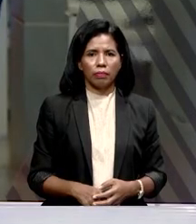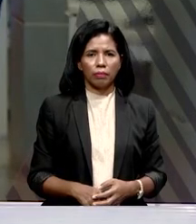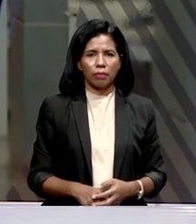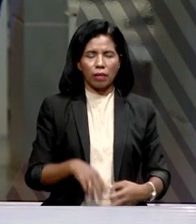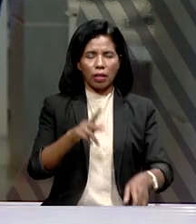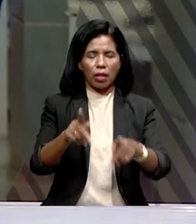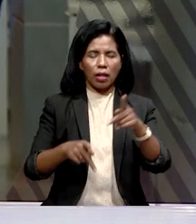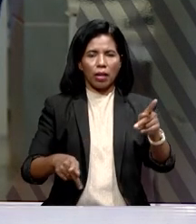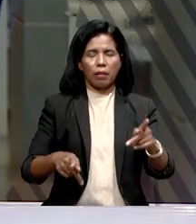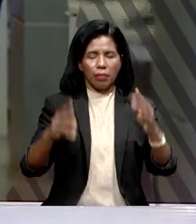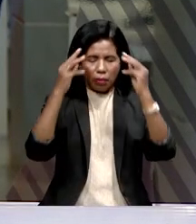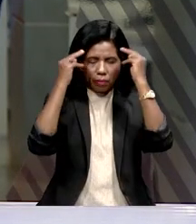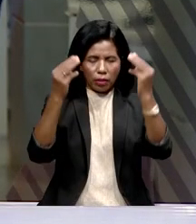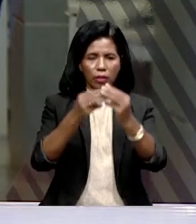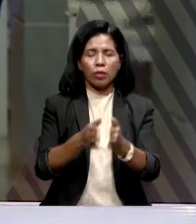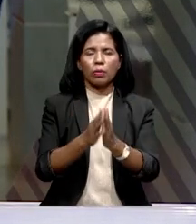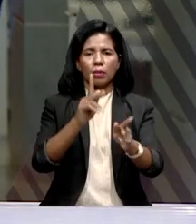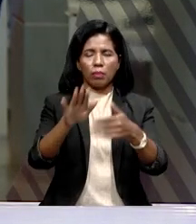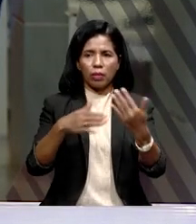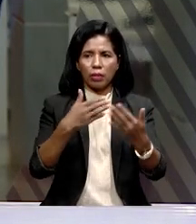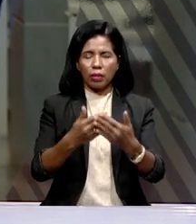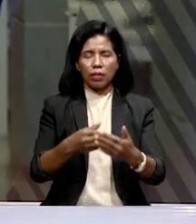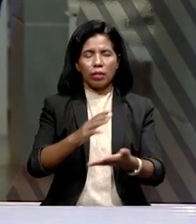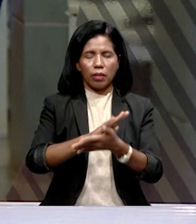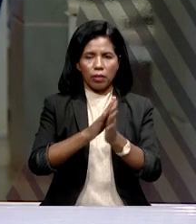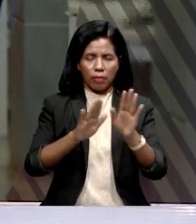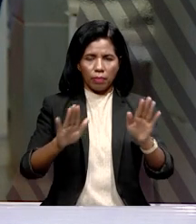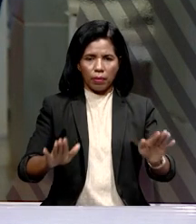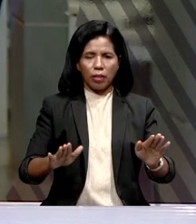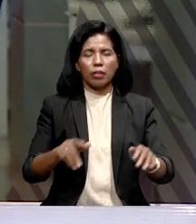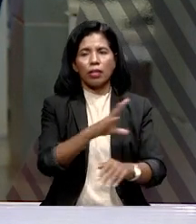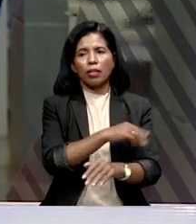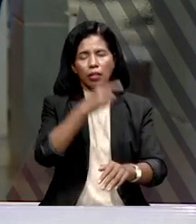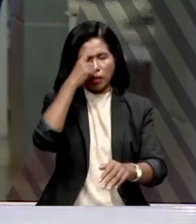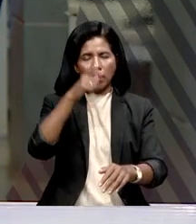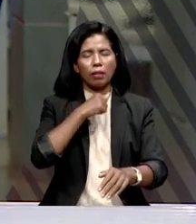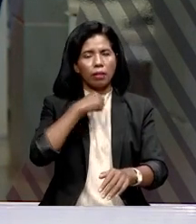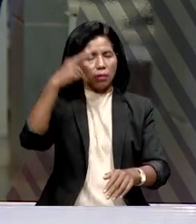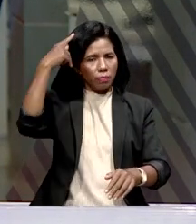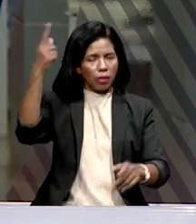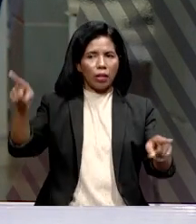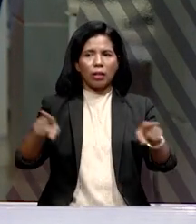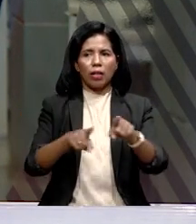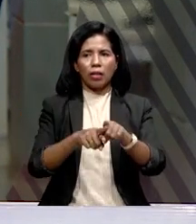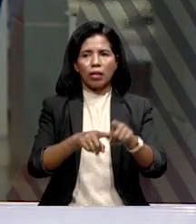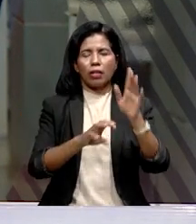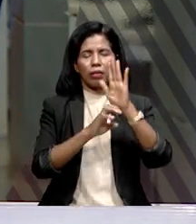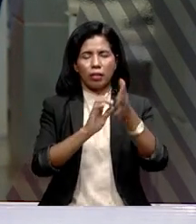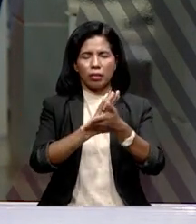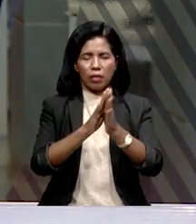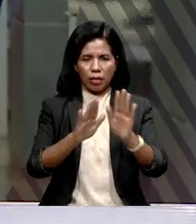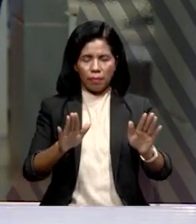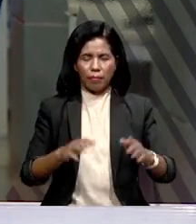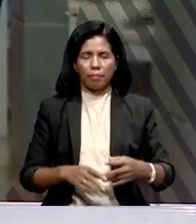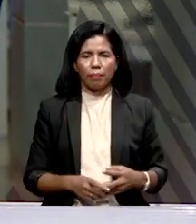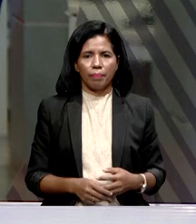Comunidade muçulmana Timor-Leste exige cidadão Hutu a garante paz e estabilidade, também Papa Francisco anessa símbolo Dame.